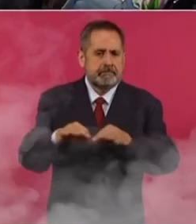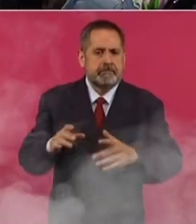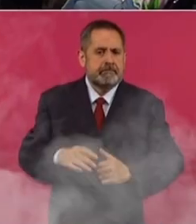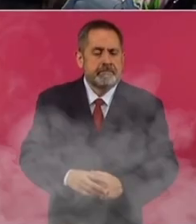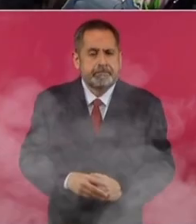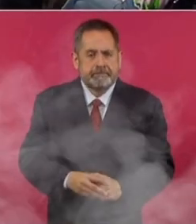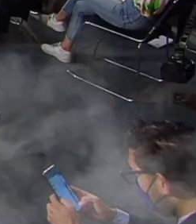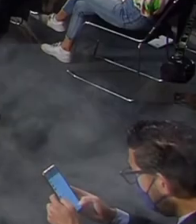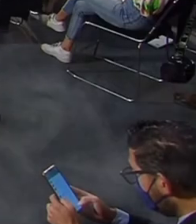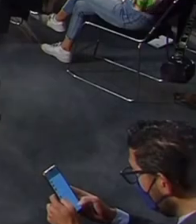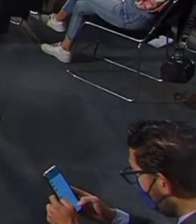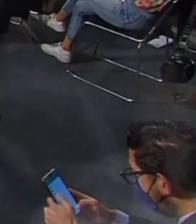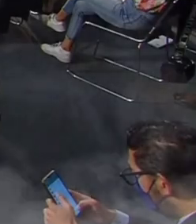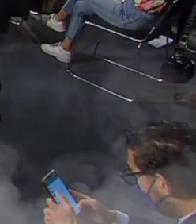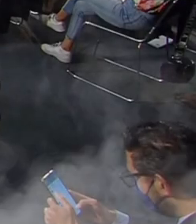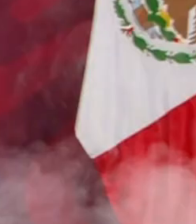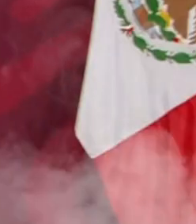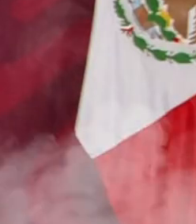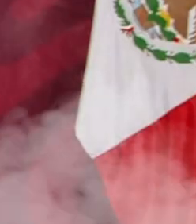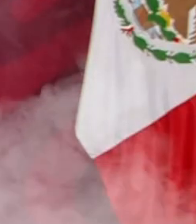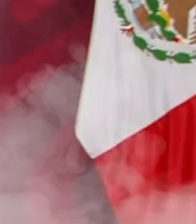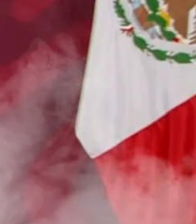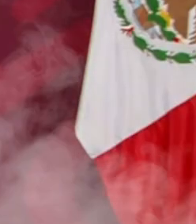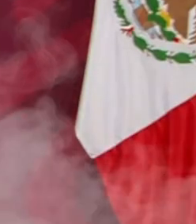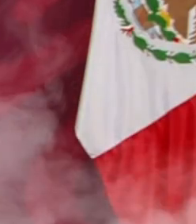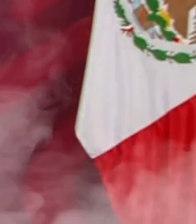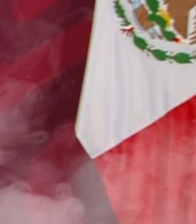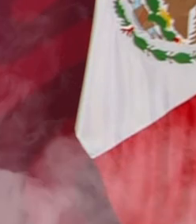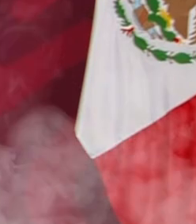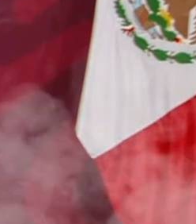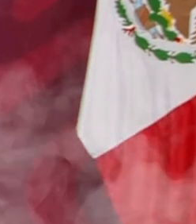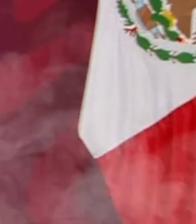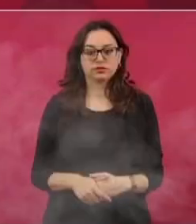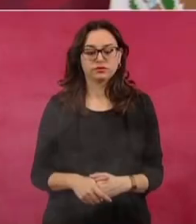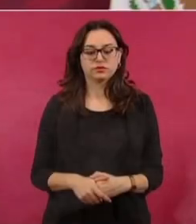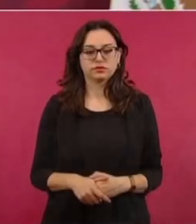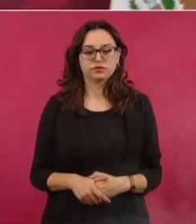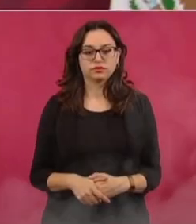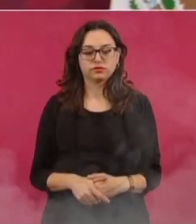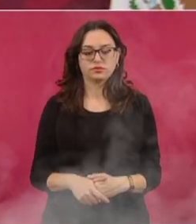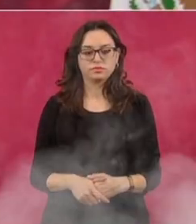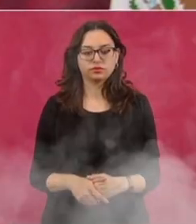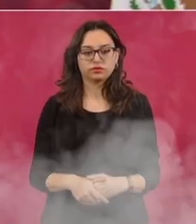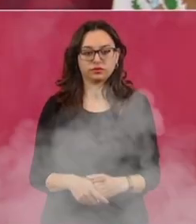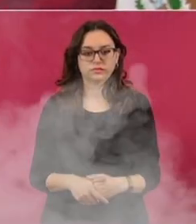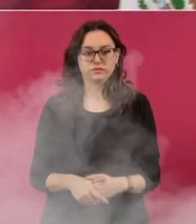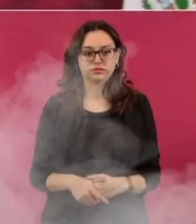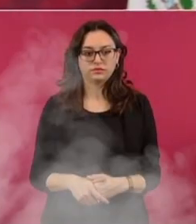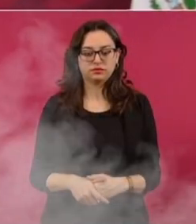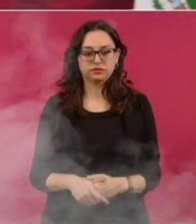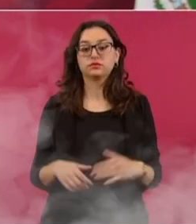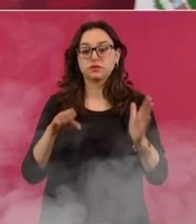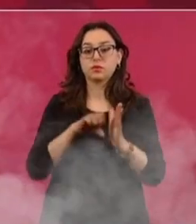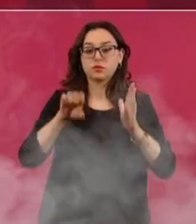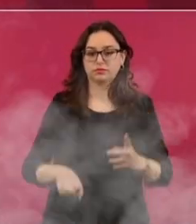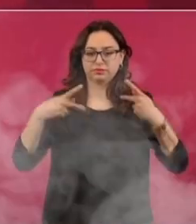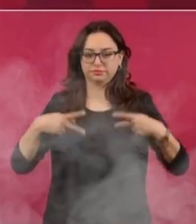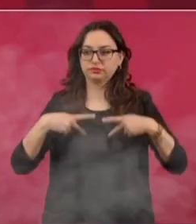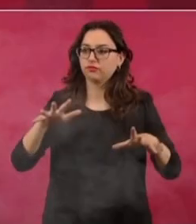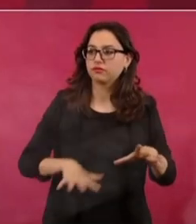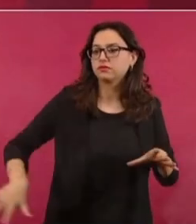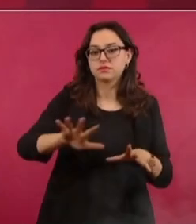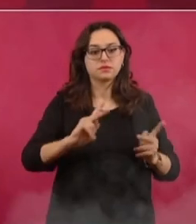toca nada de amiguismo nada de influyentismo nada de nepotismo eso de las encuestas por ejemplo